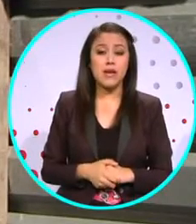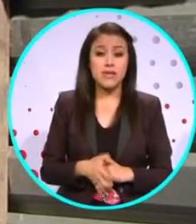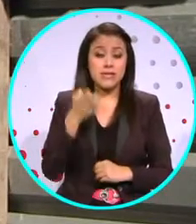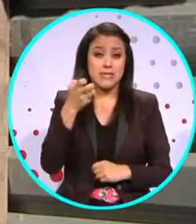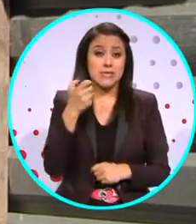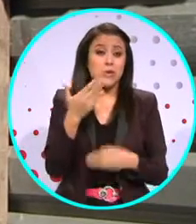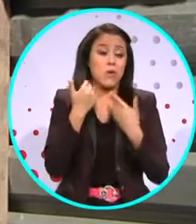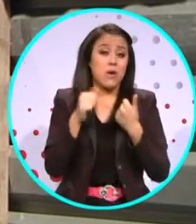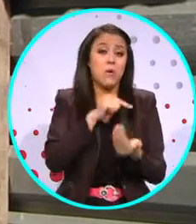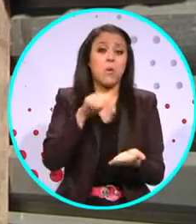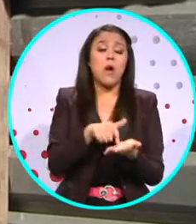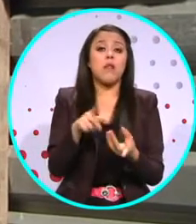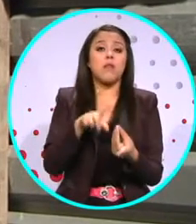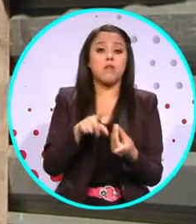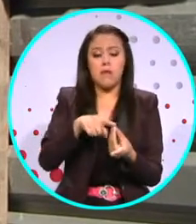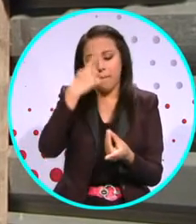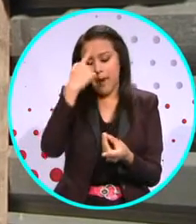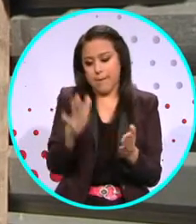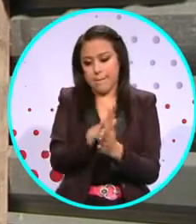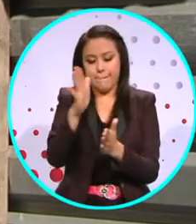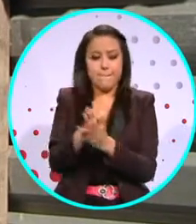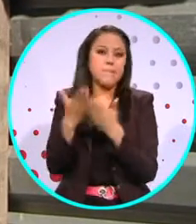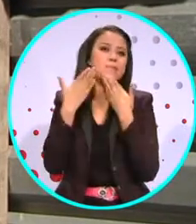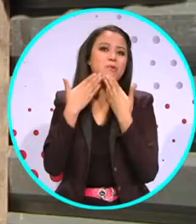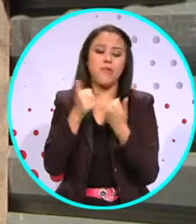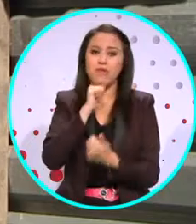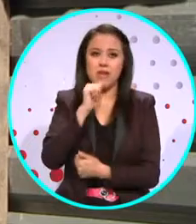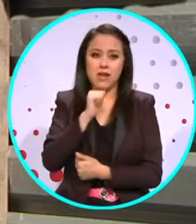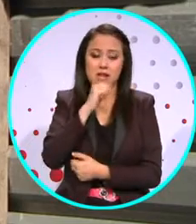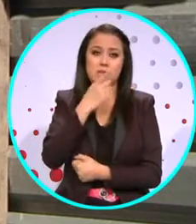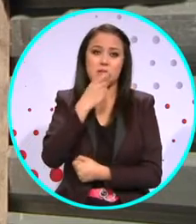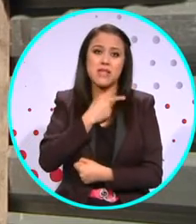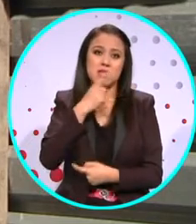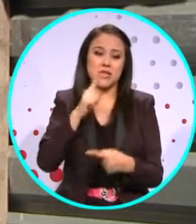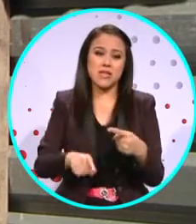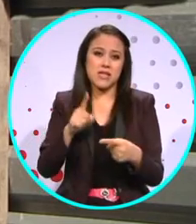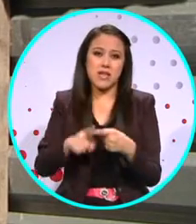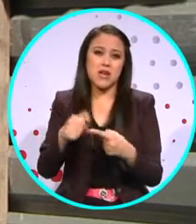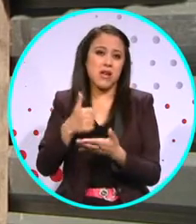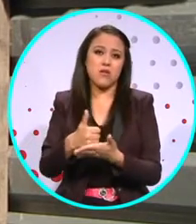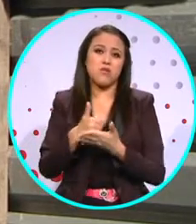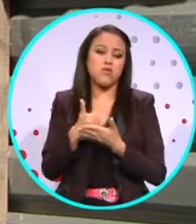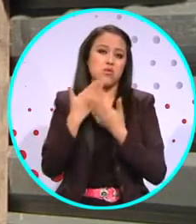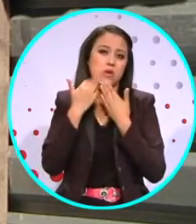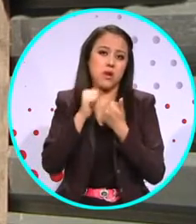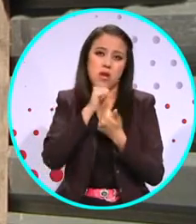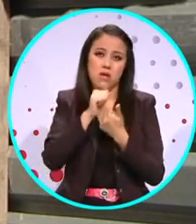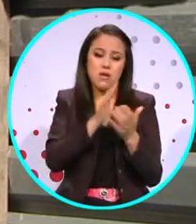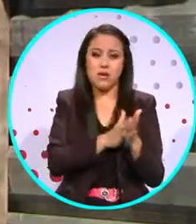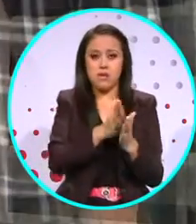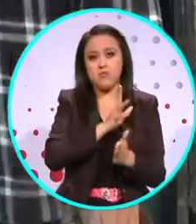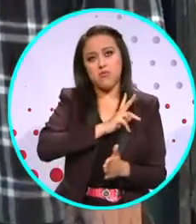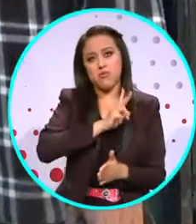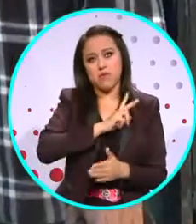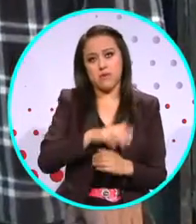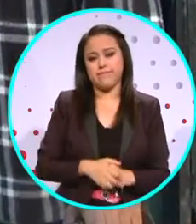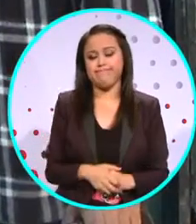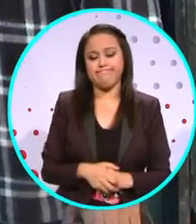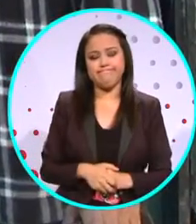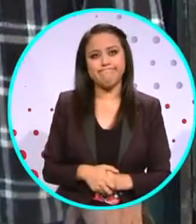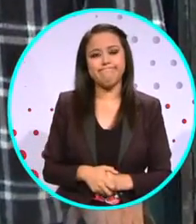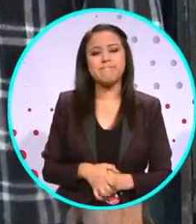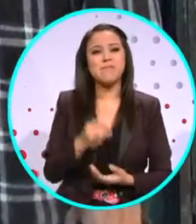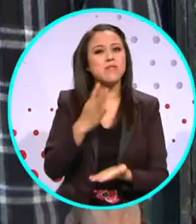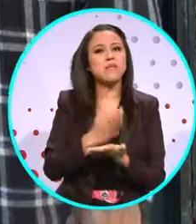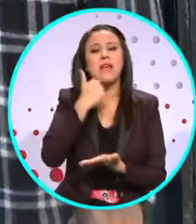que ya no tengo espacio para reconstrucción de vivienda, pues ya me están retirando todo el apoyo y ya no me van a reconstruir mi vivienda. Ella